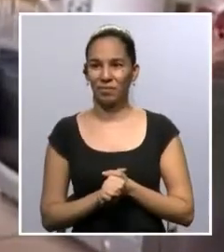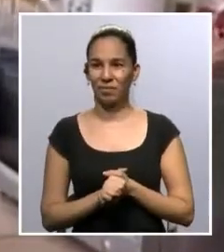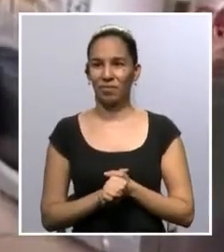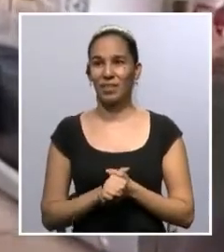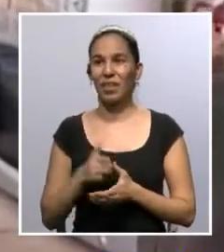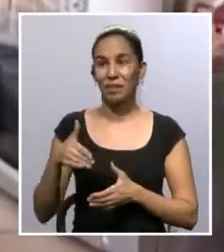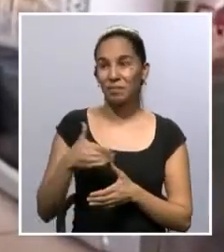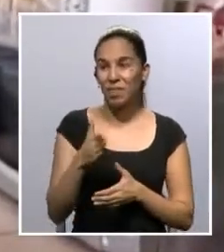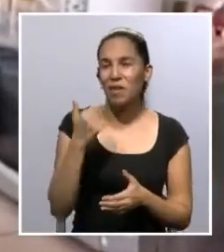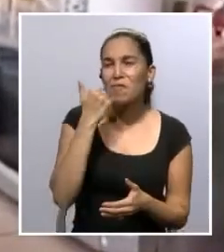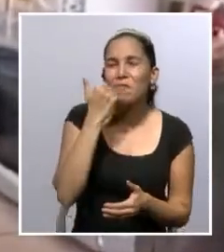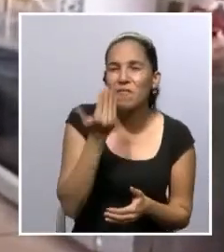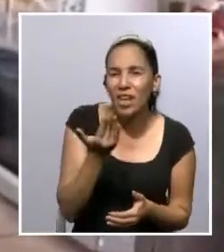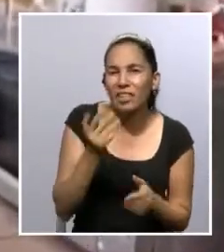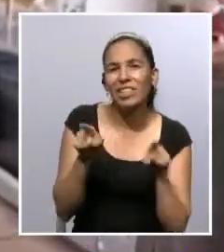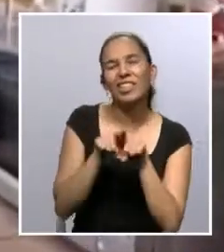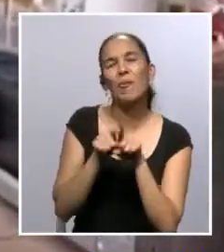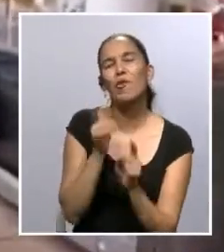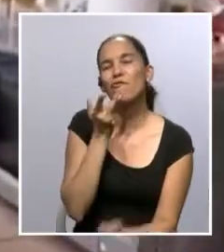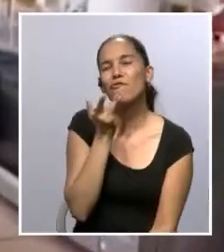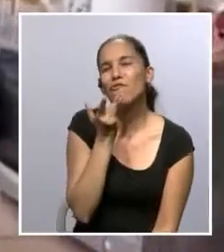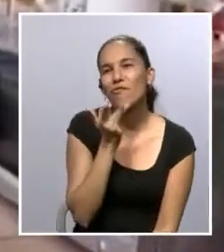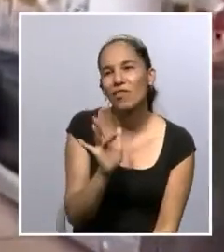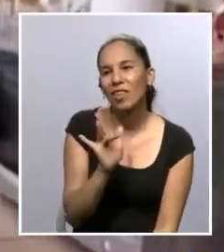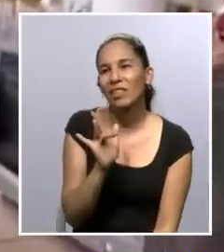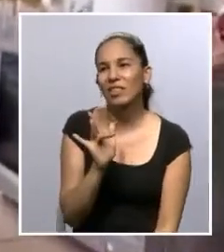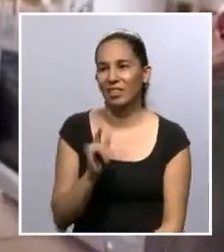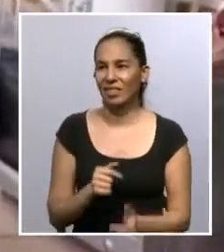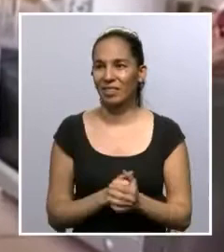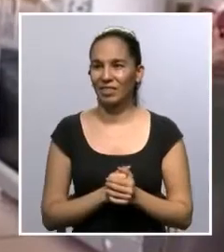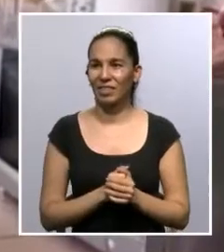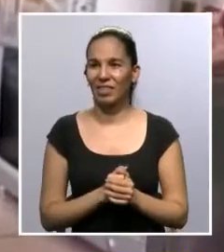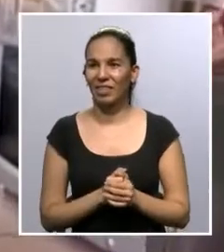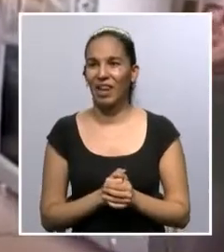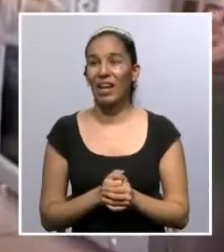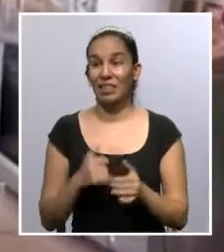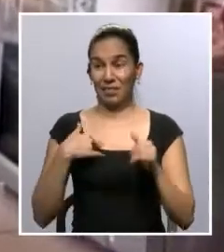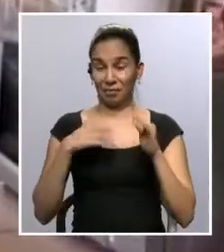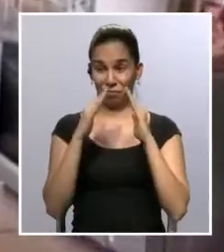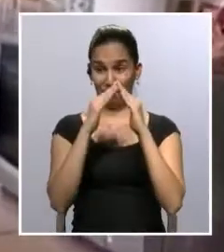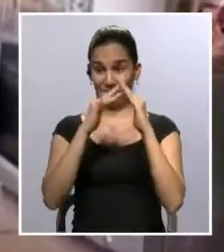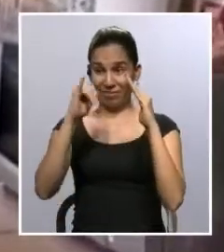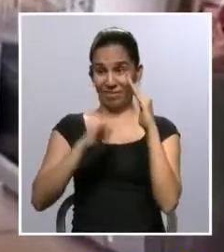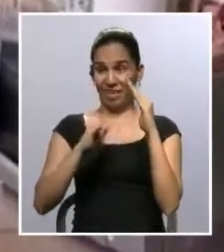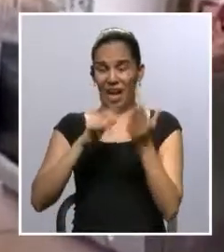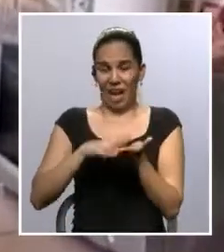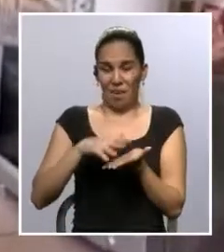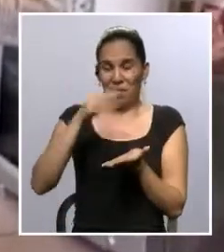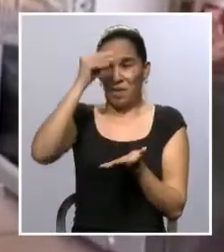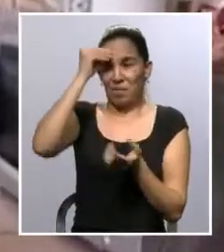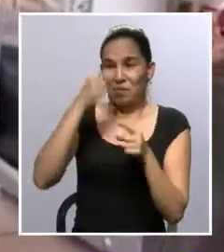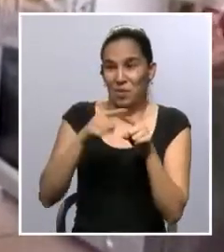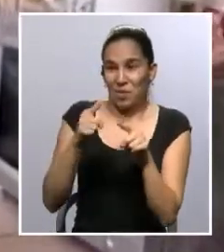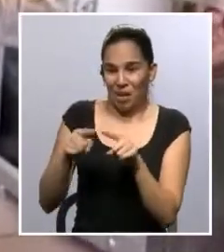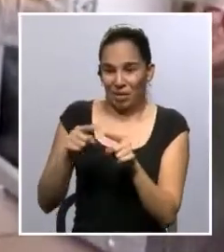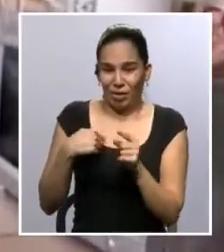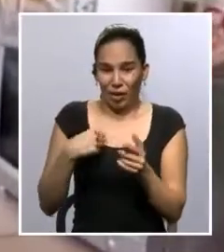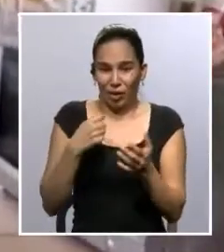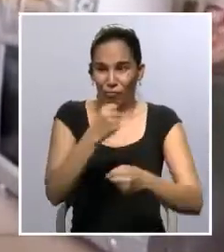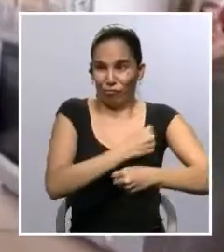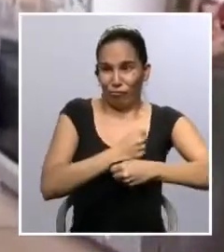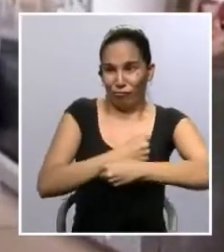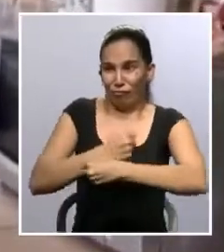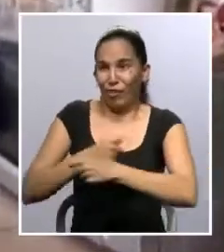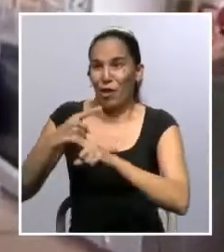Além de ser muito fácil de fazer, é muito gostoso. Ficar em casa me fez aprender muitas receitas novas. Acho